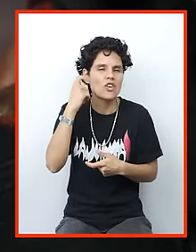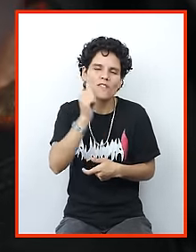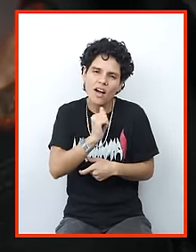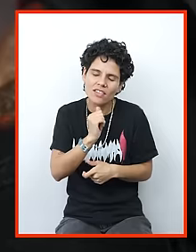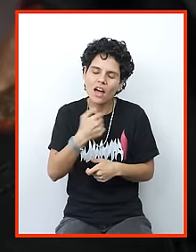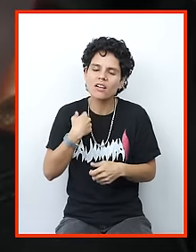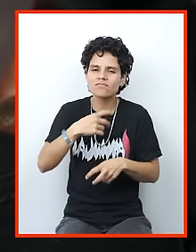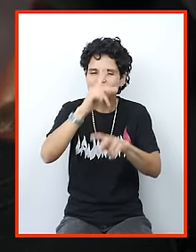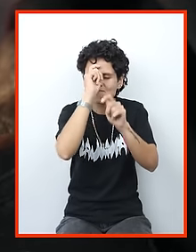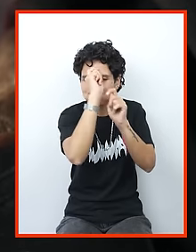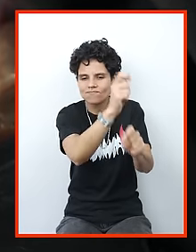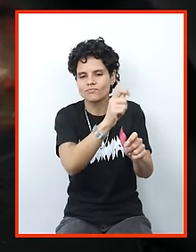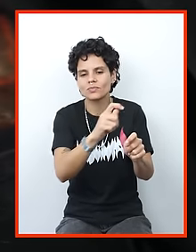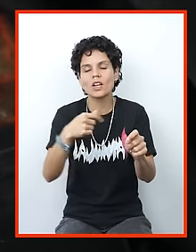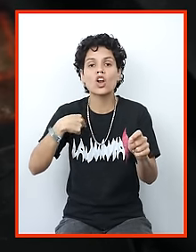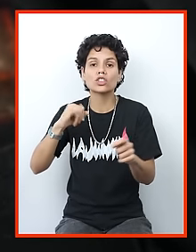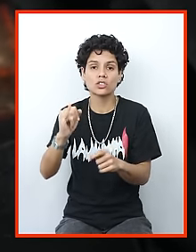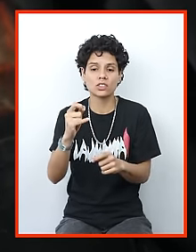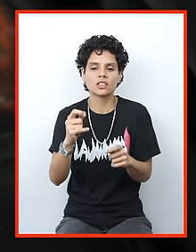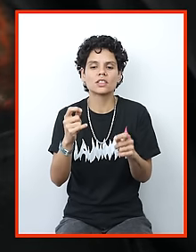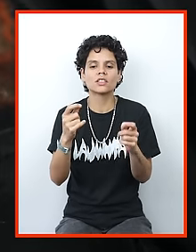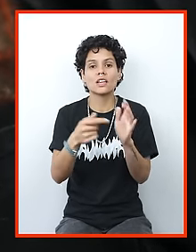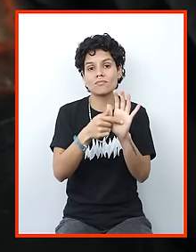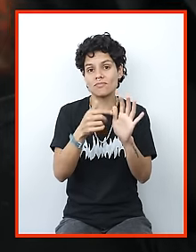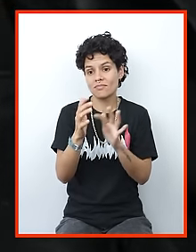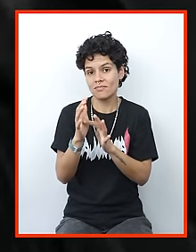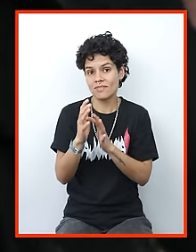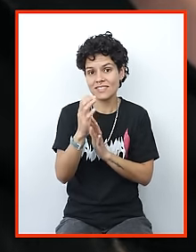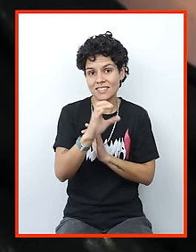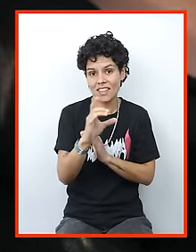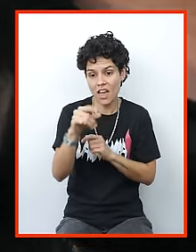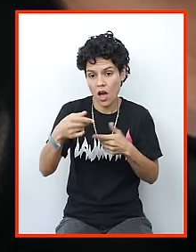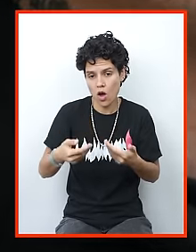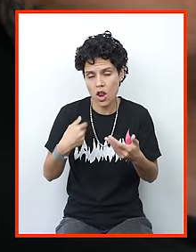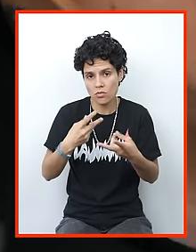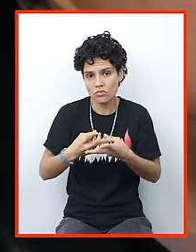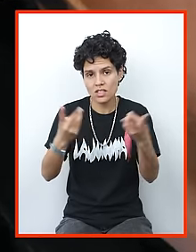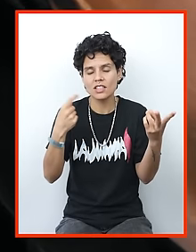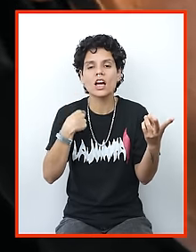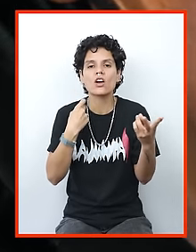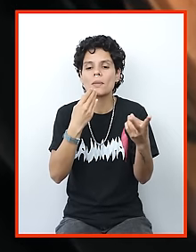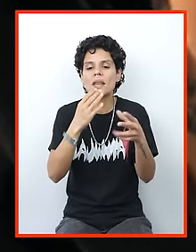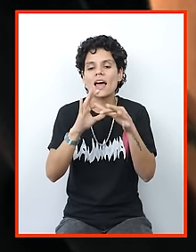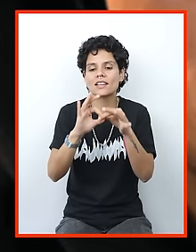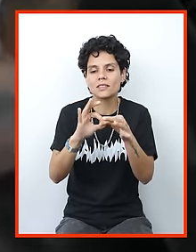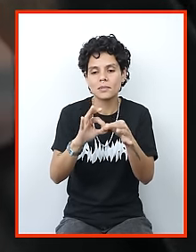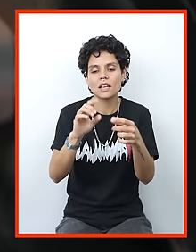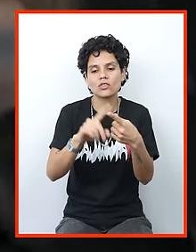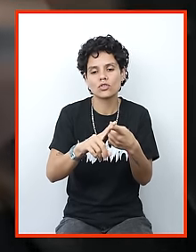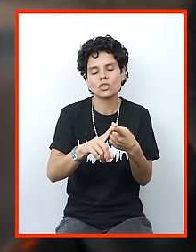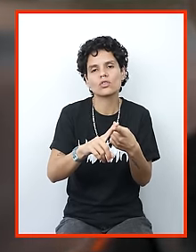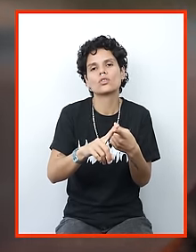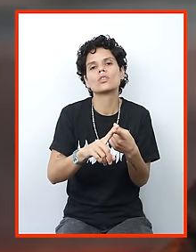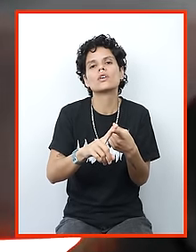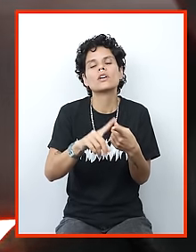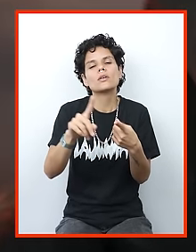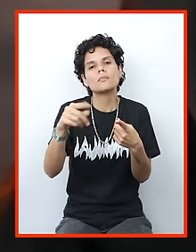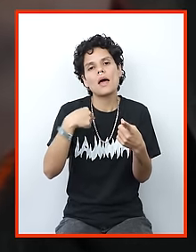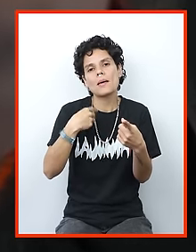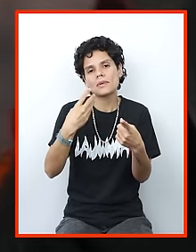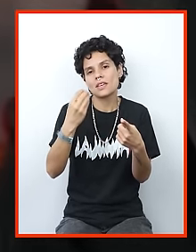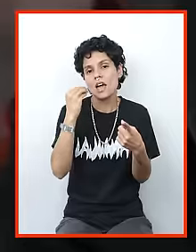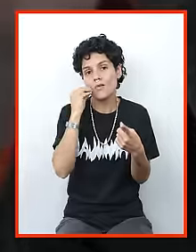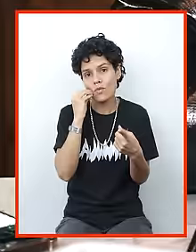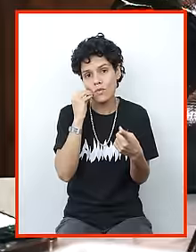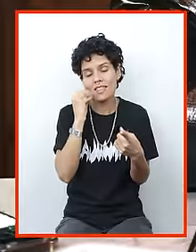Se viene, próximo álbum. Igual lo puse en los créditos del álbum ahora. Tengo agradecimiento, sale Jaime Zamorano y mi tío también, que también